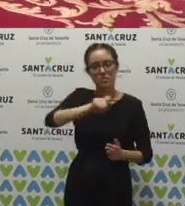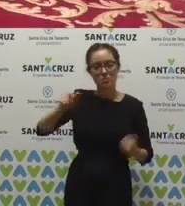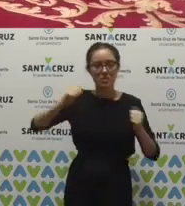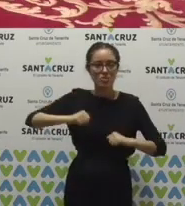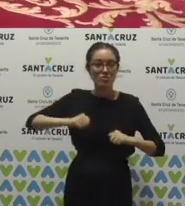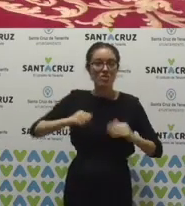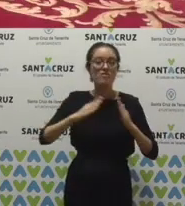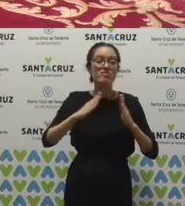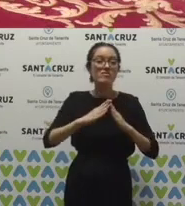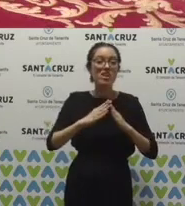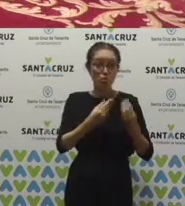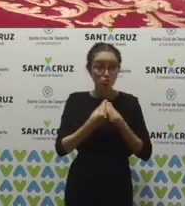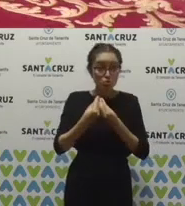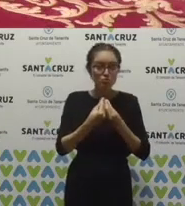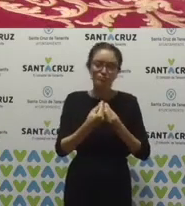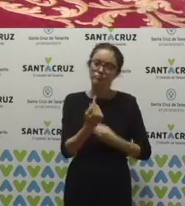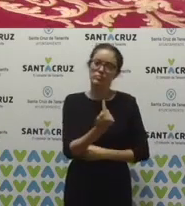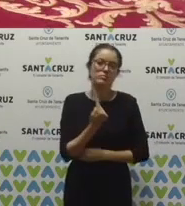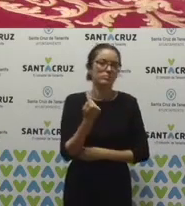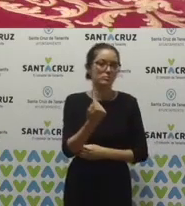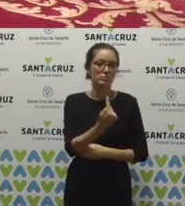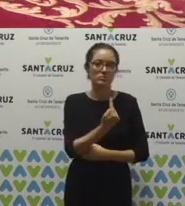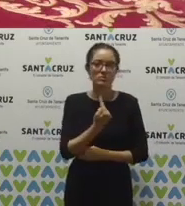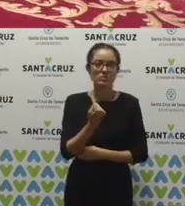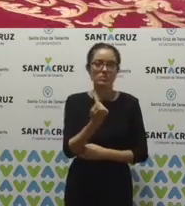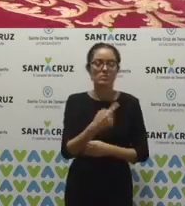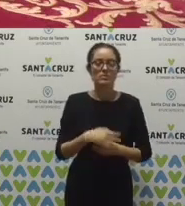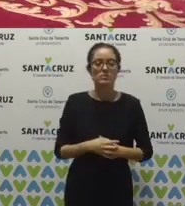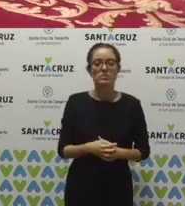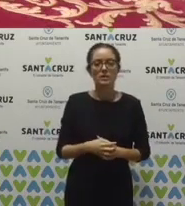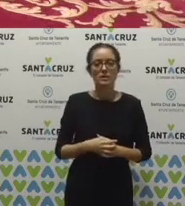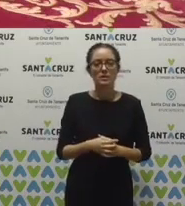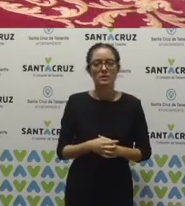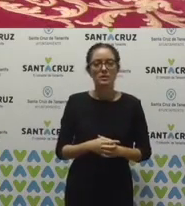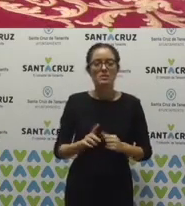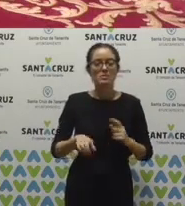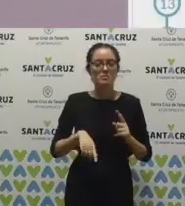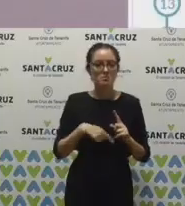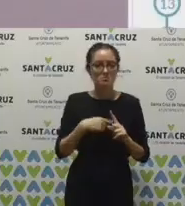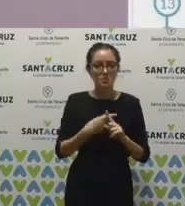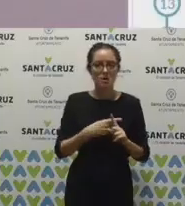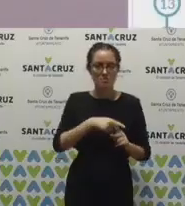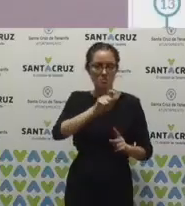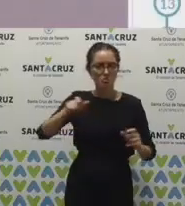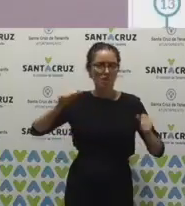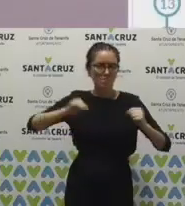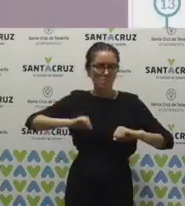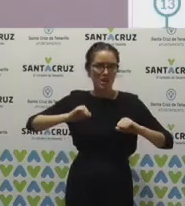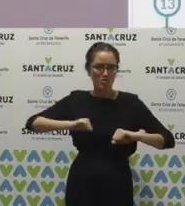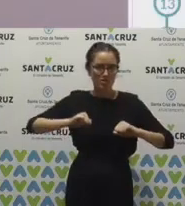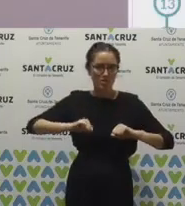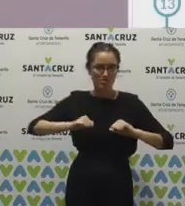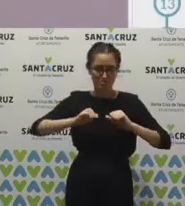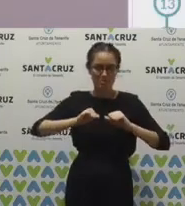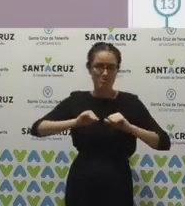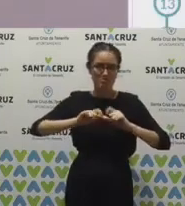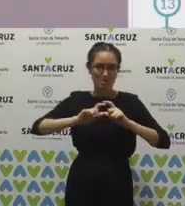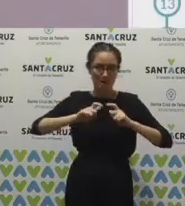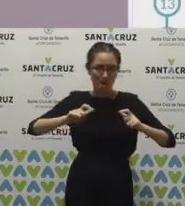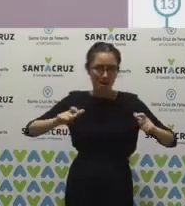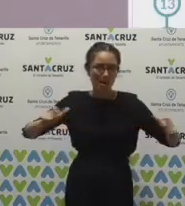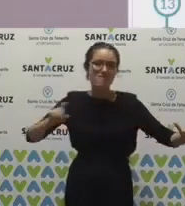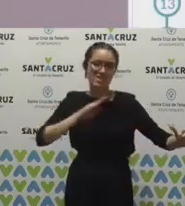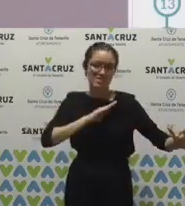solas y tenemos un nivel de un nivel de envejecimiento más alto de la media nacional superando